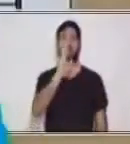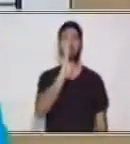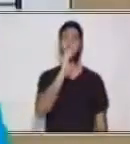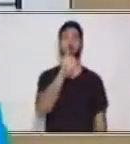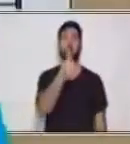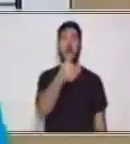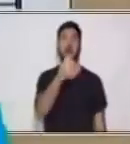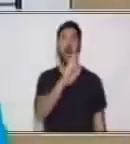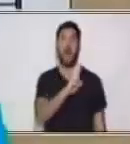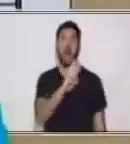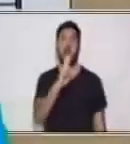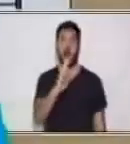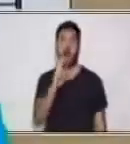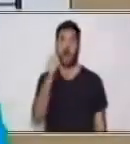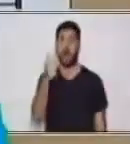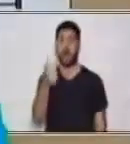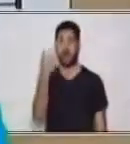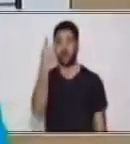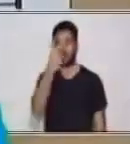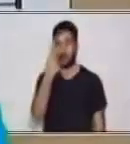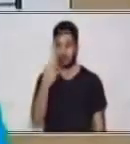barra es la que está más prolongada?